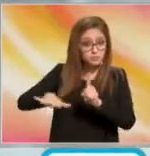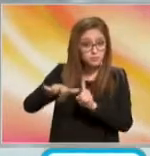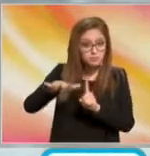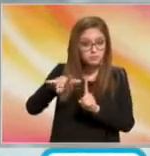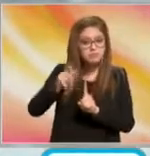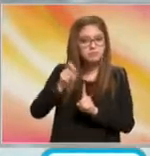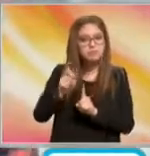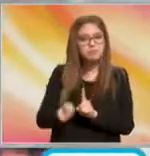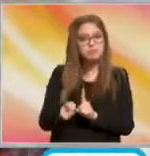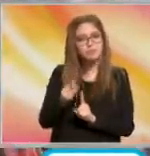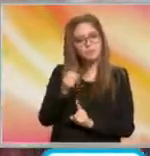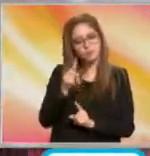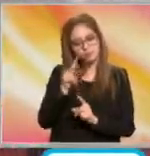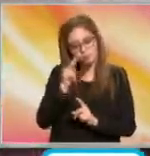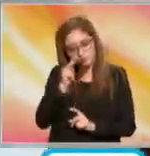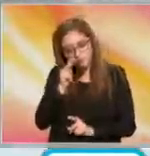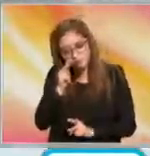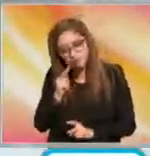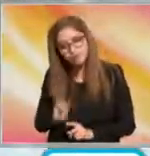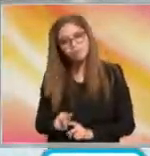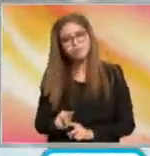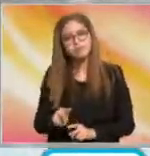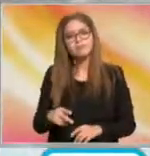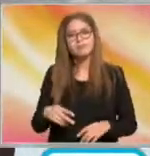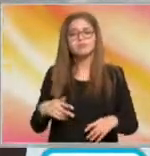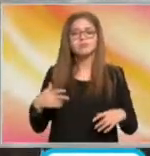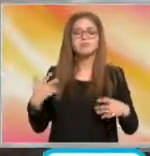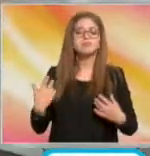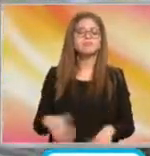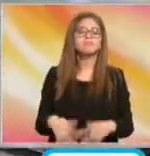nada más, tío Alberto.